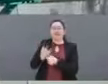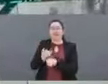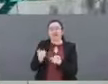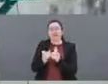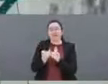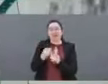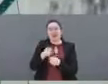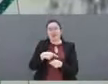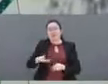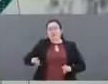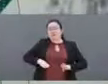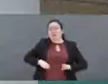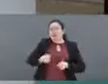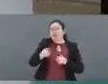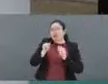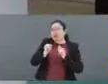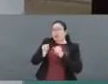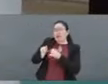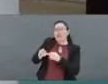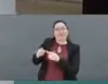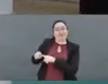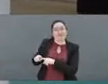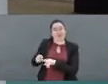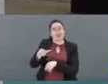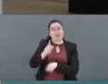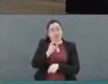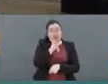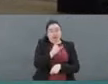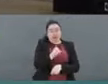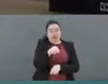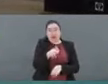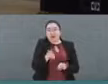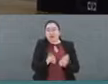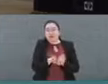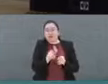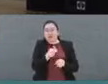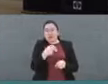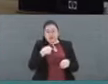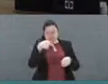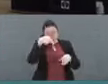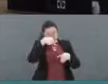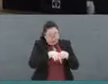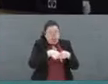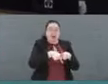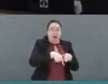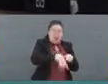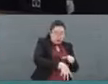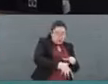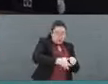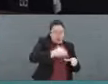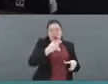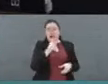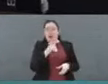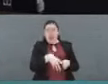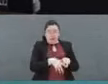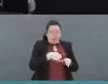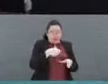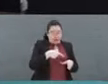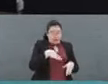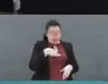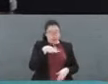ciertas características y a la hora de perforar el pozo pues no tiene la calidad adecuada. Entonces una parte muy importante